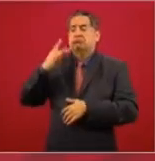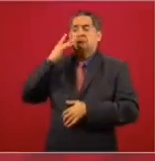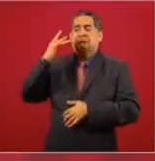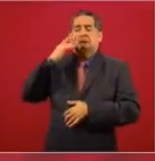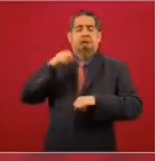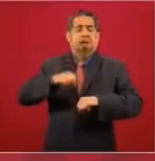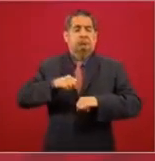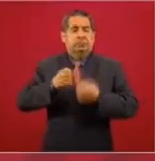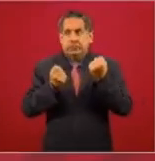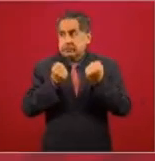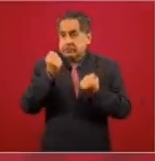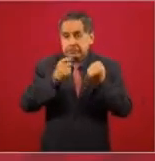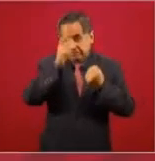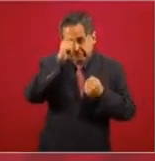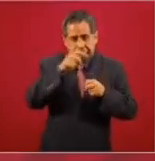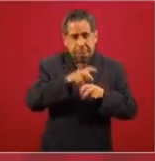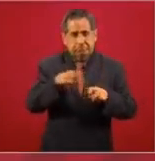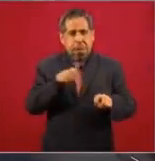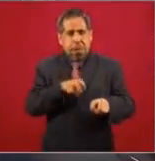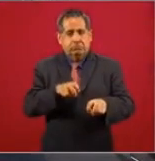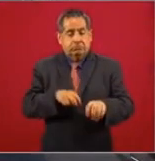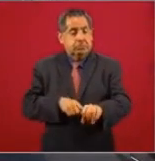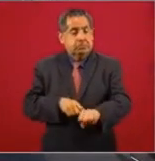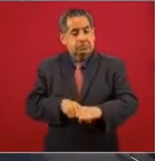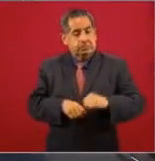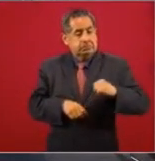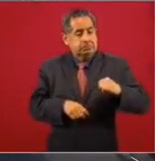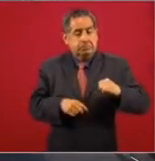El chofer les abría la puerta